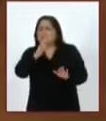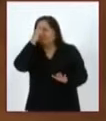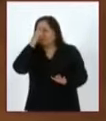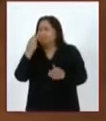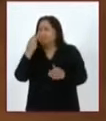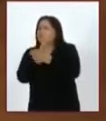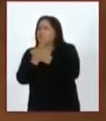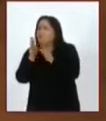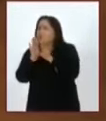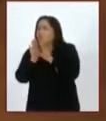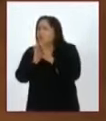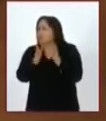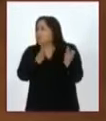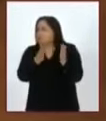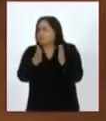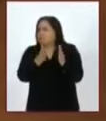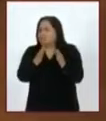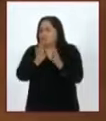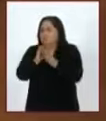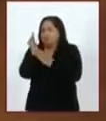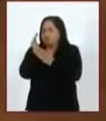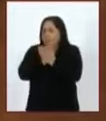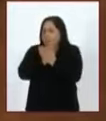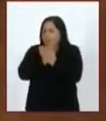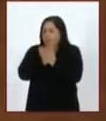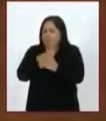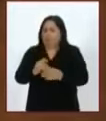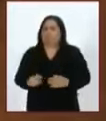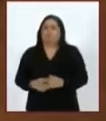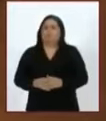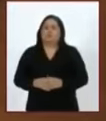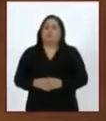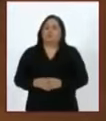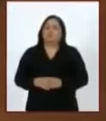una escena en un espacio menos delimitado.